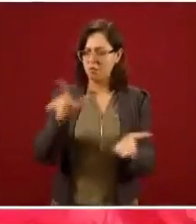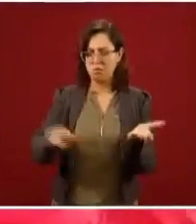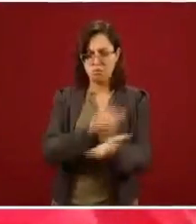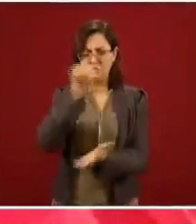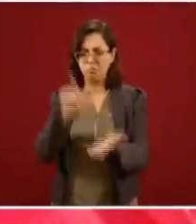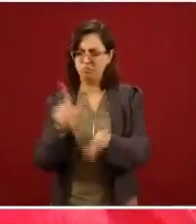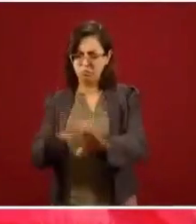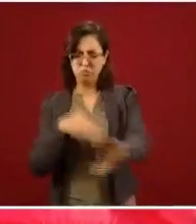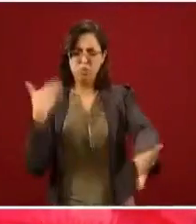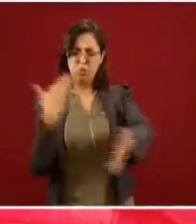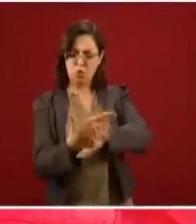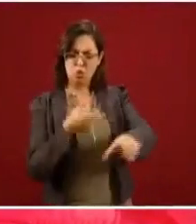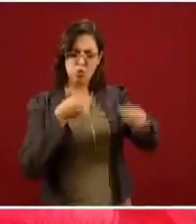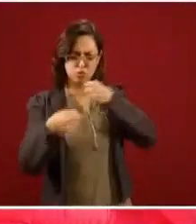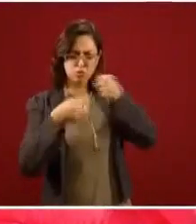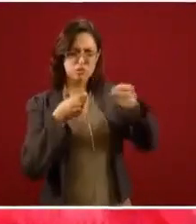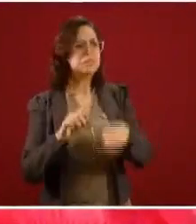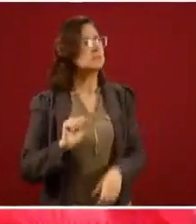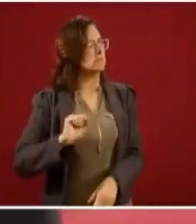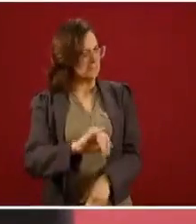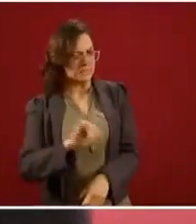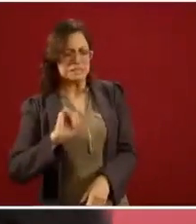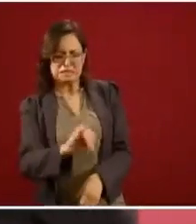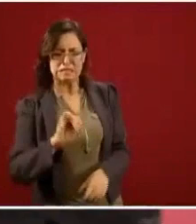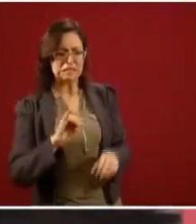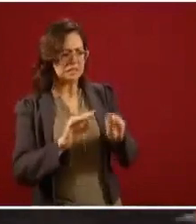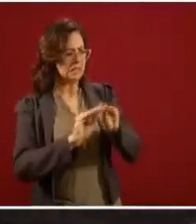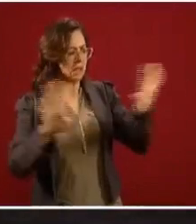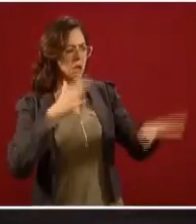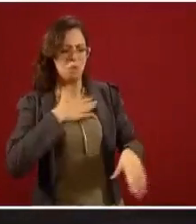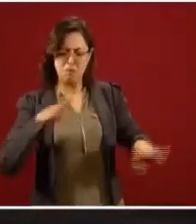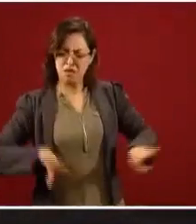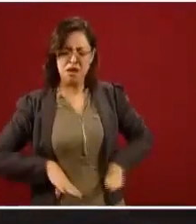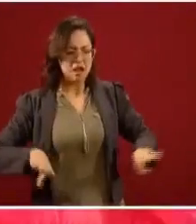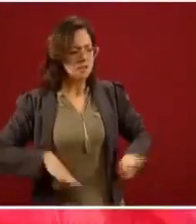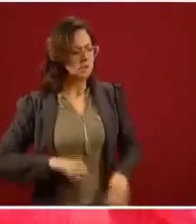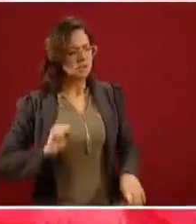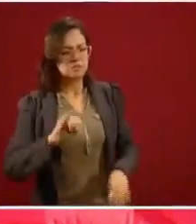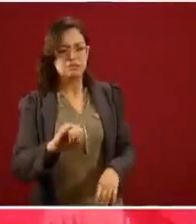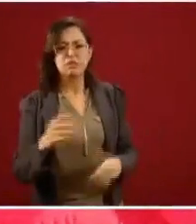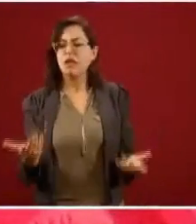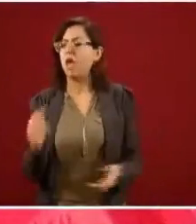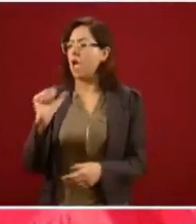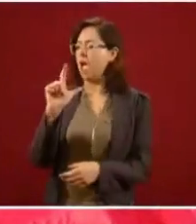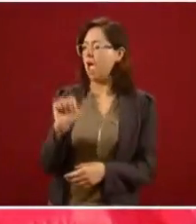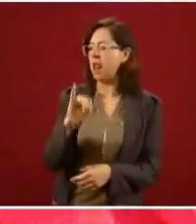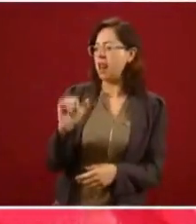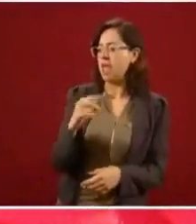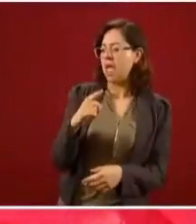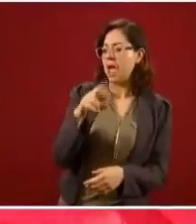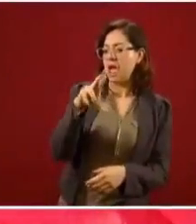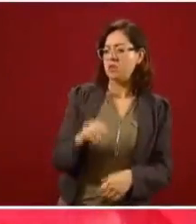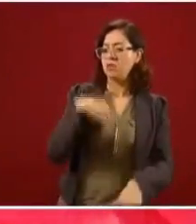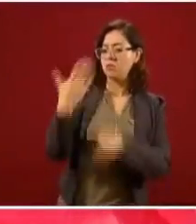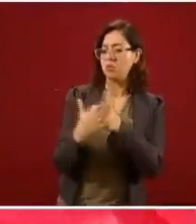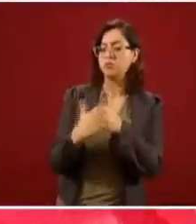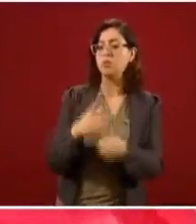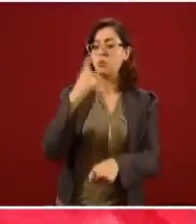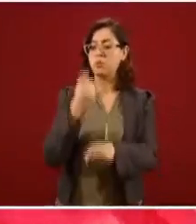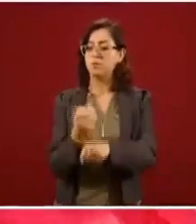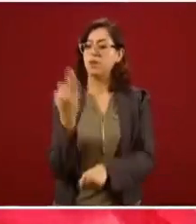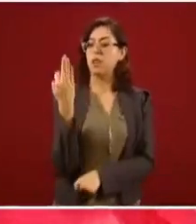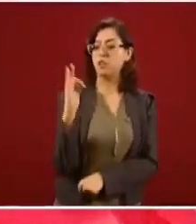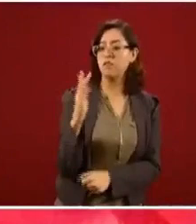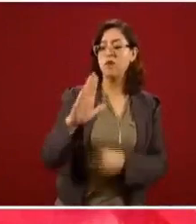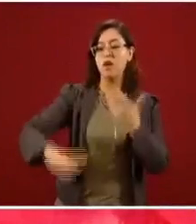que criminalicen a los periodistas? Por convicción. Si Alejandro Gertz Manero el 1 de febrero presenta un